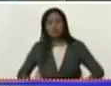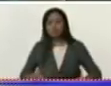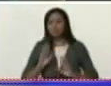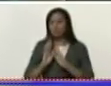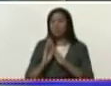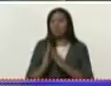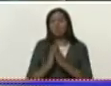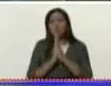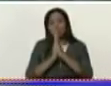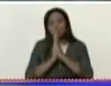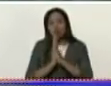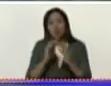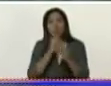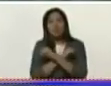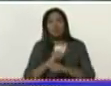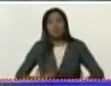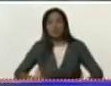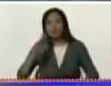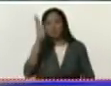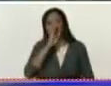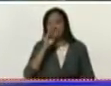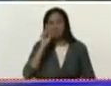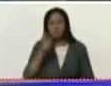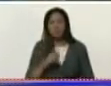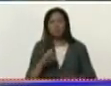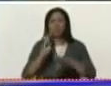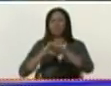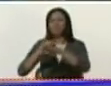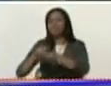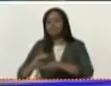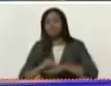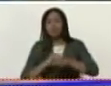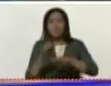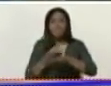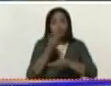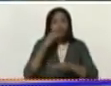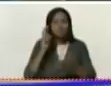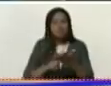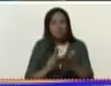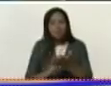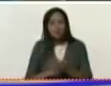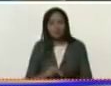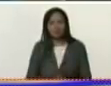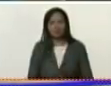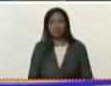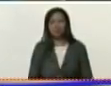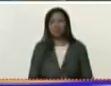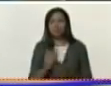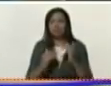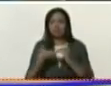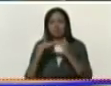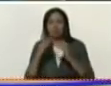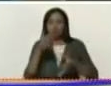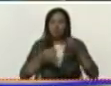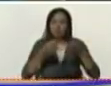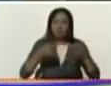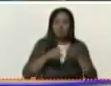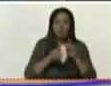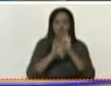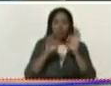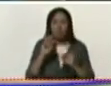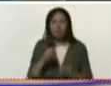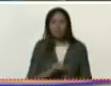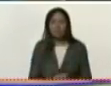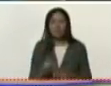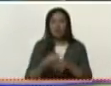los militares de Brasil, para que busquen la verdad, para que se establezca la justicia, y